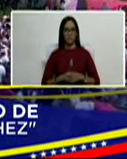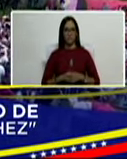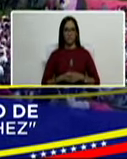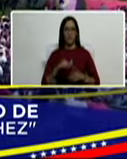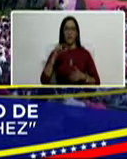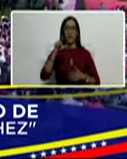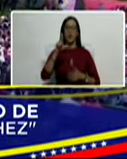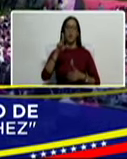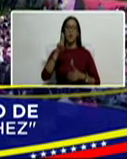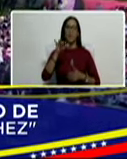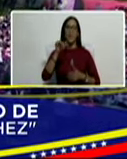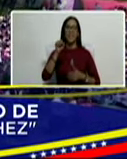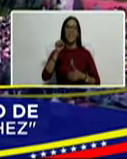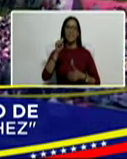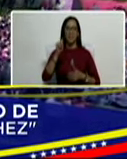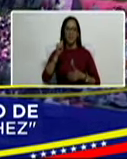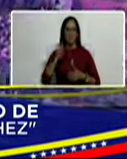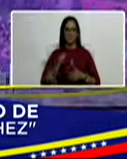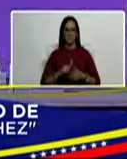Luisa Cáceres Arismendi.